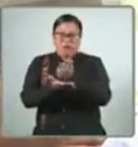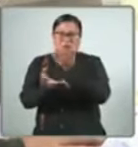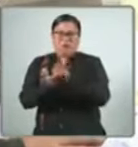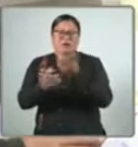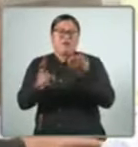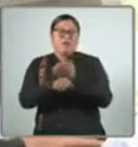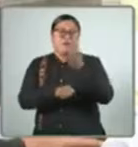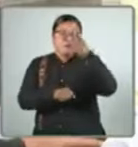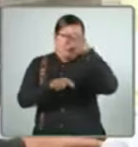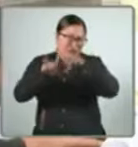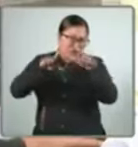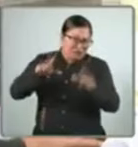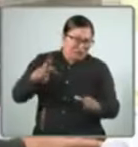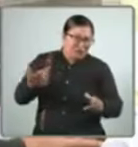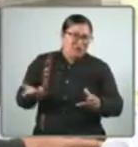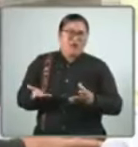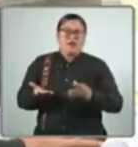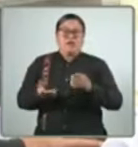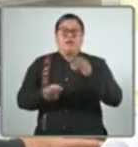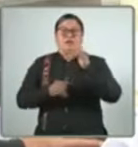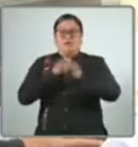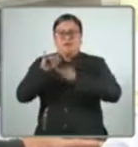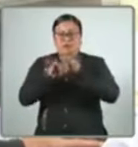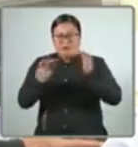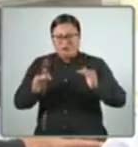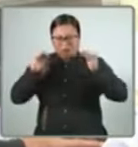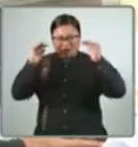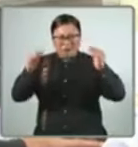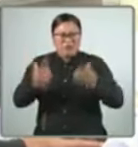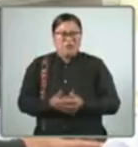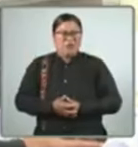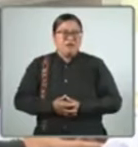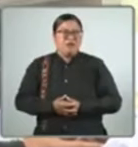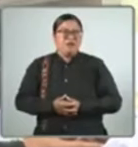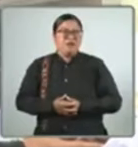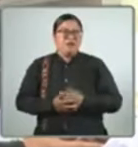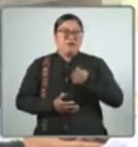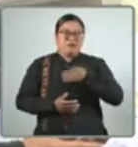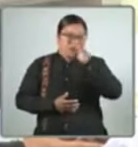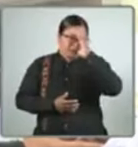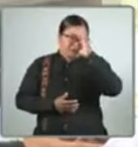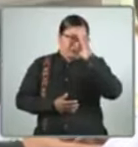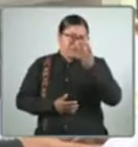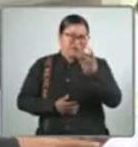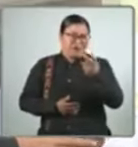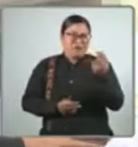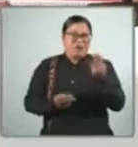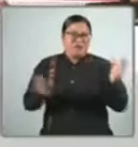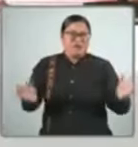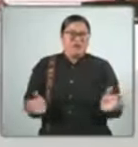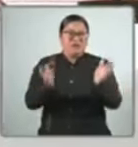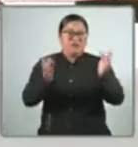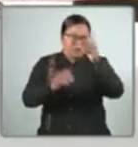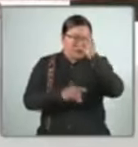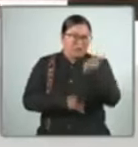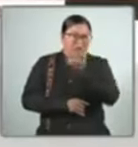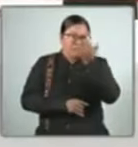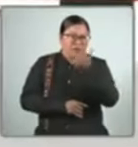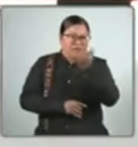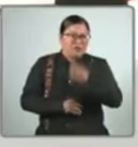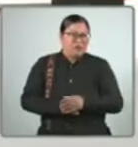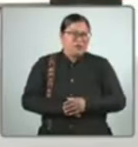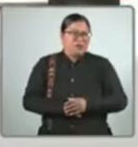de la República, de los que están a nivel internacional. Entonces, yo siento de que sería un impulso más hacia los alumnos